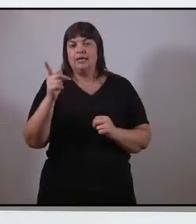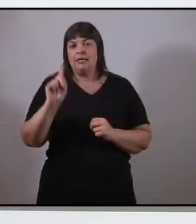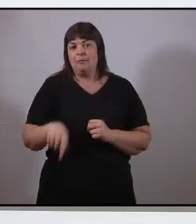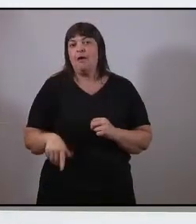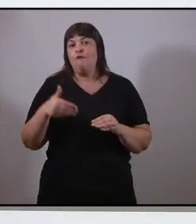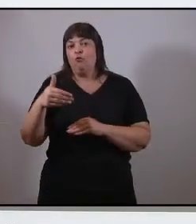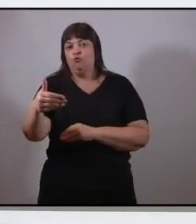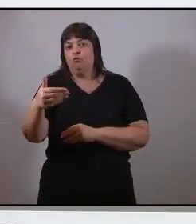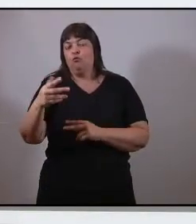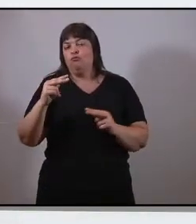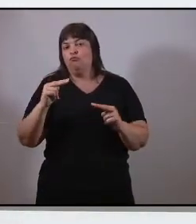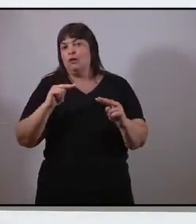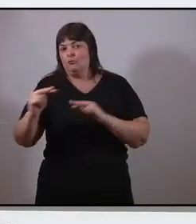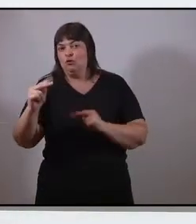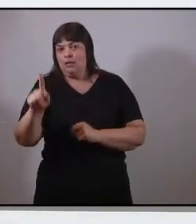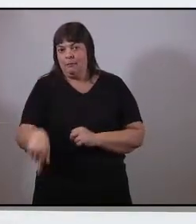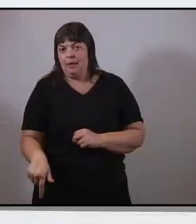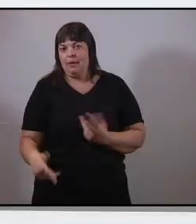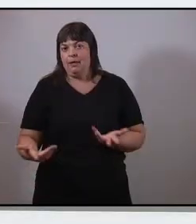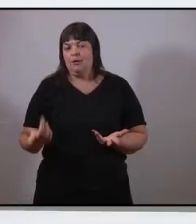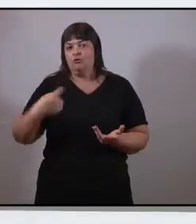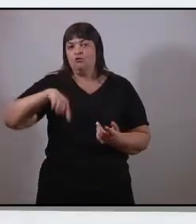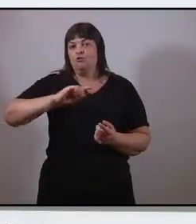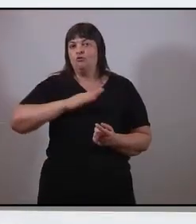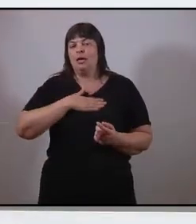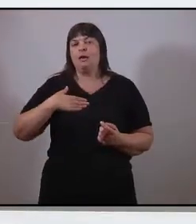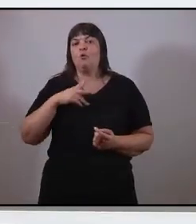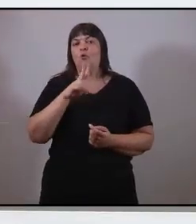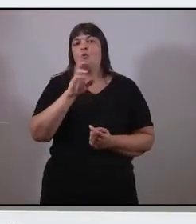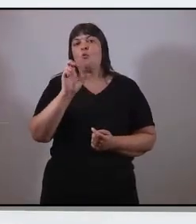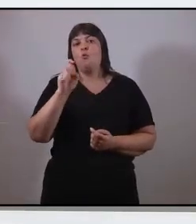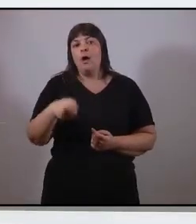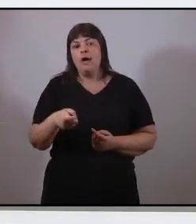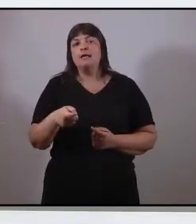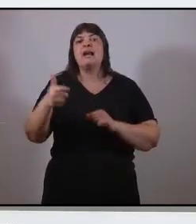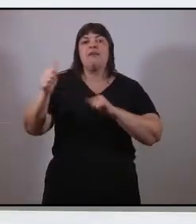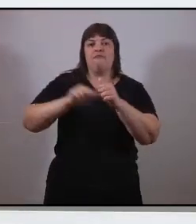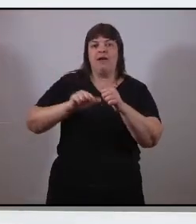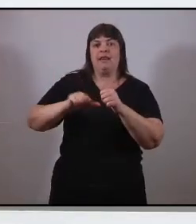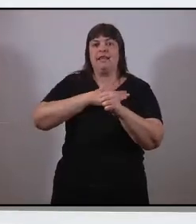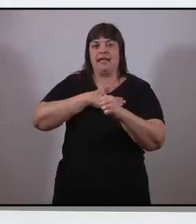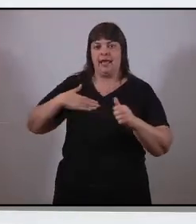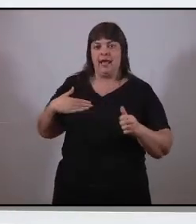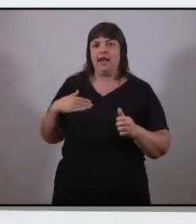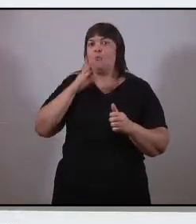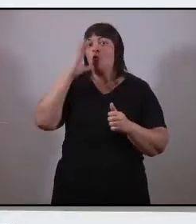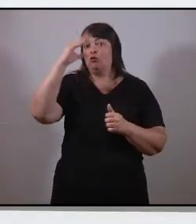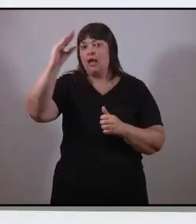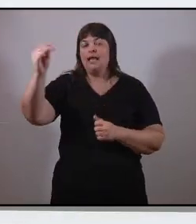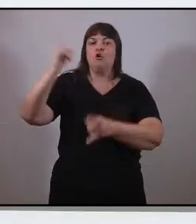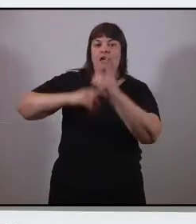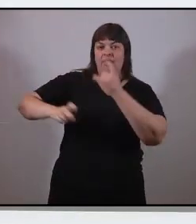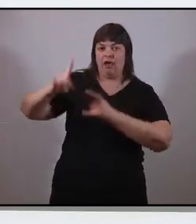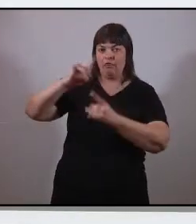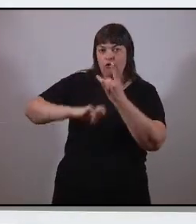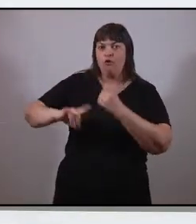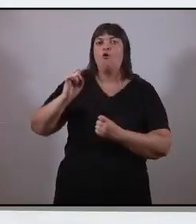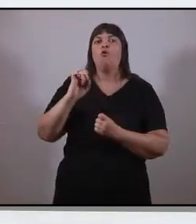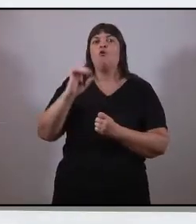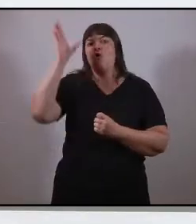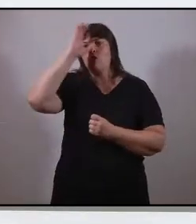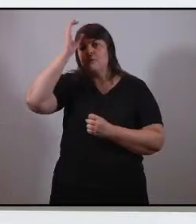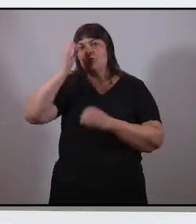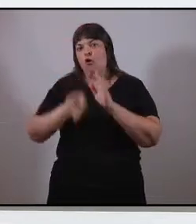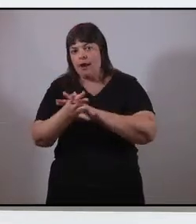del futuro. Queremos que la UEC siga siendo un referente capaz de atraer talento, de generar